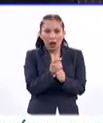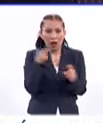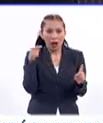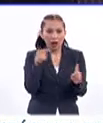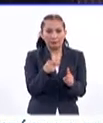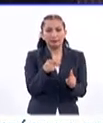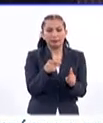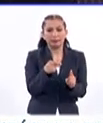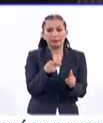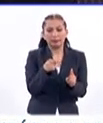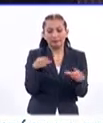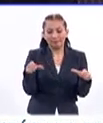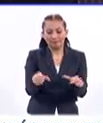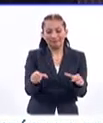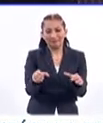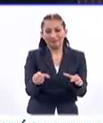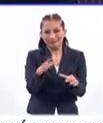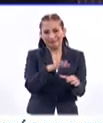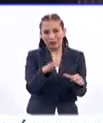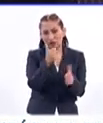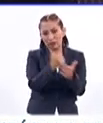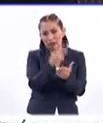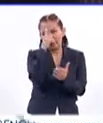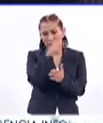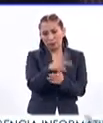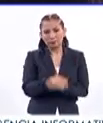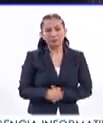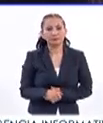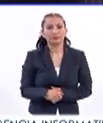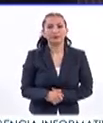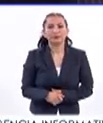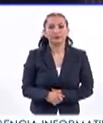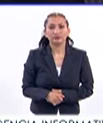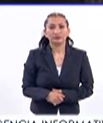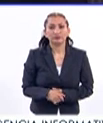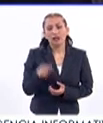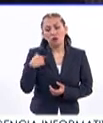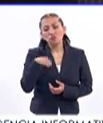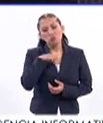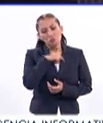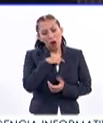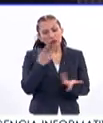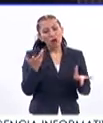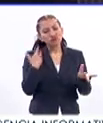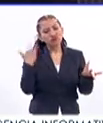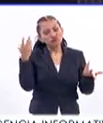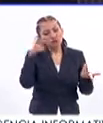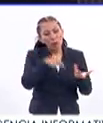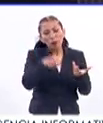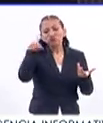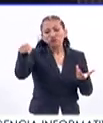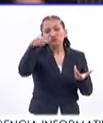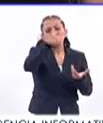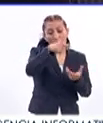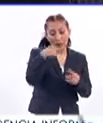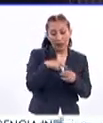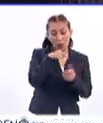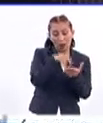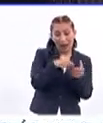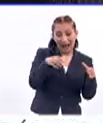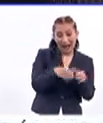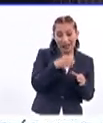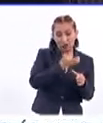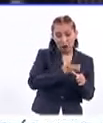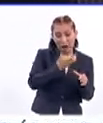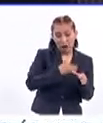sido una sede en la Ciudad de México. Y hemos estado combinando la sede principal entre